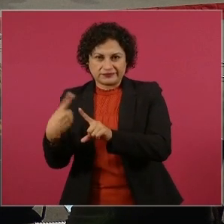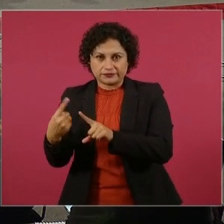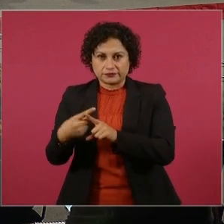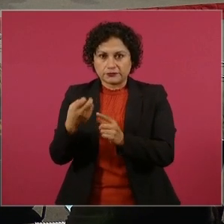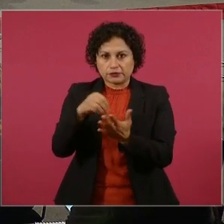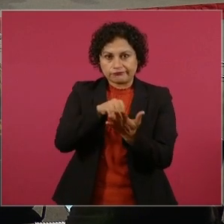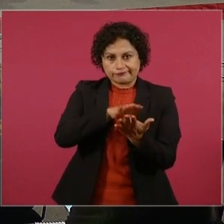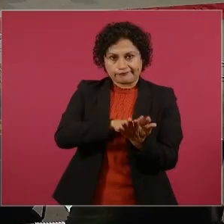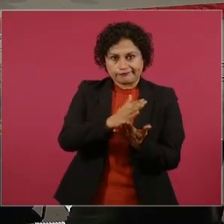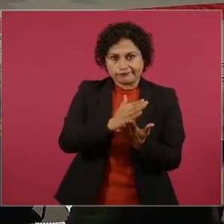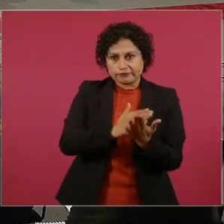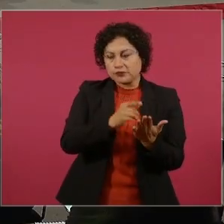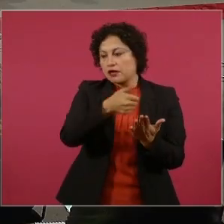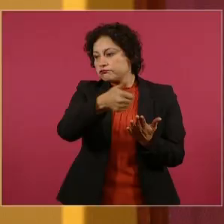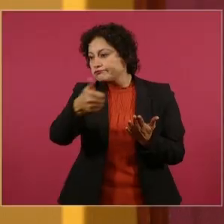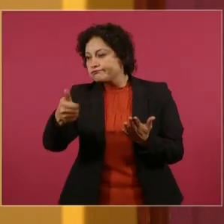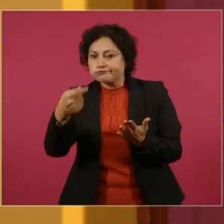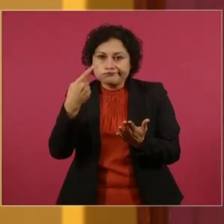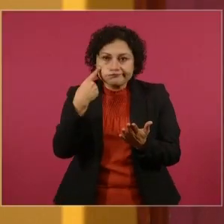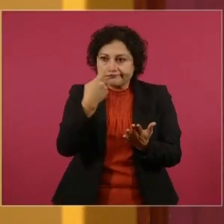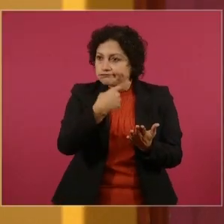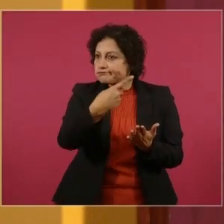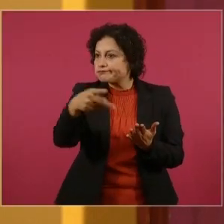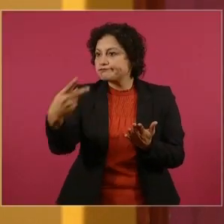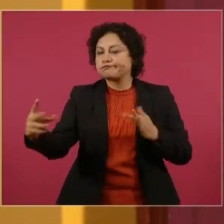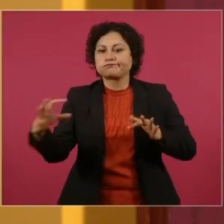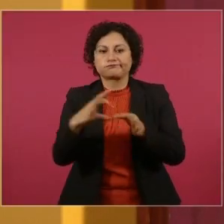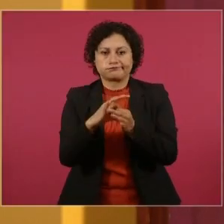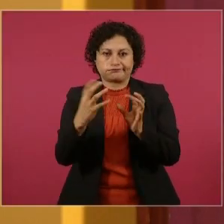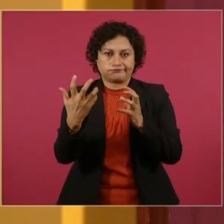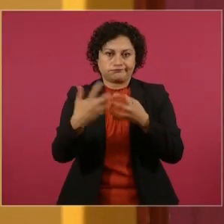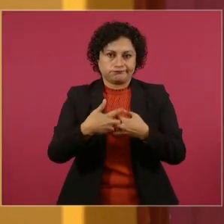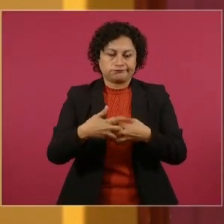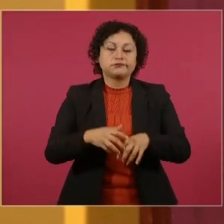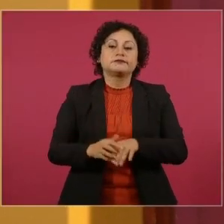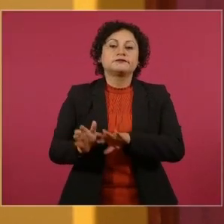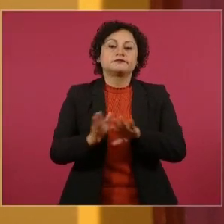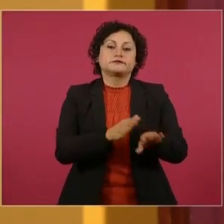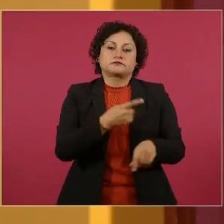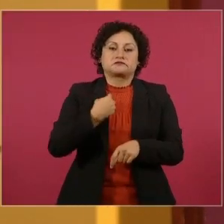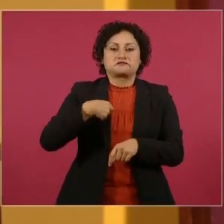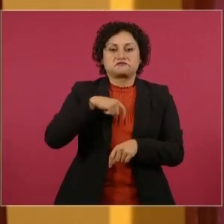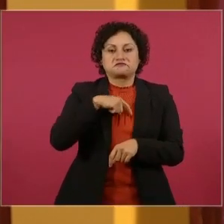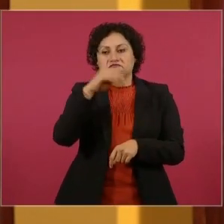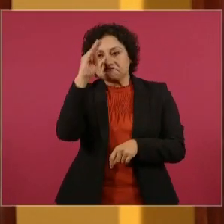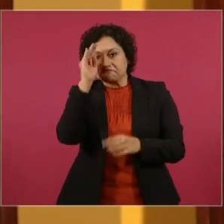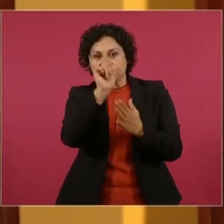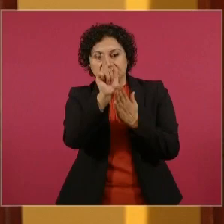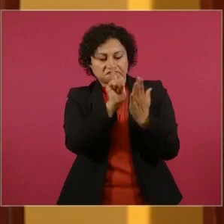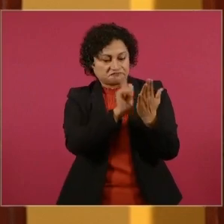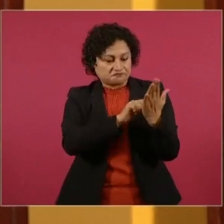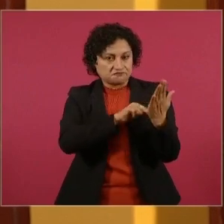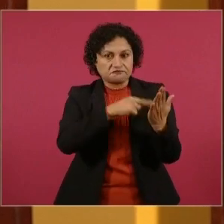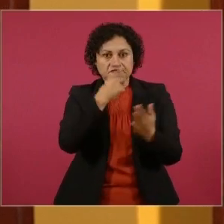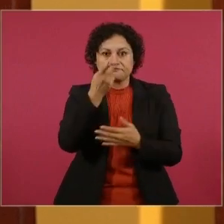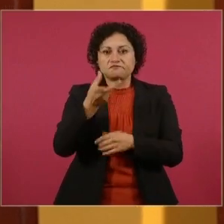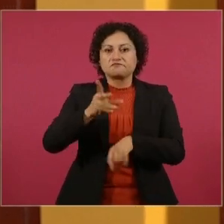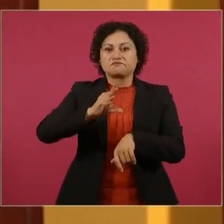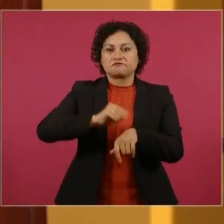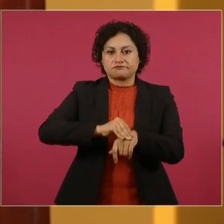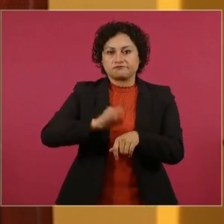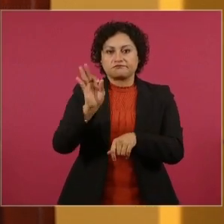esquema diferenciado y pensamos que con con los nuevos montos se podrá poder acceder hasta el